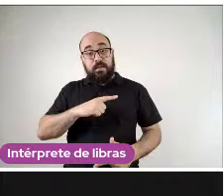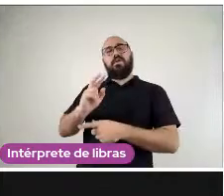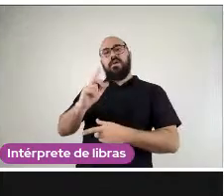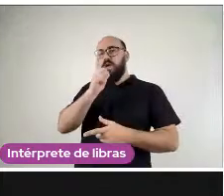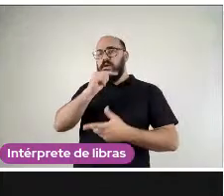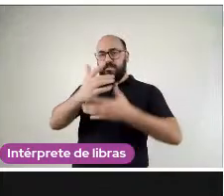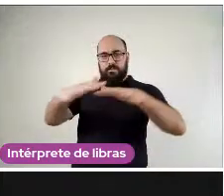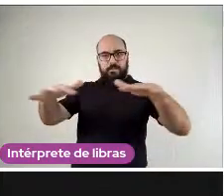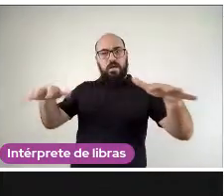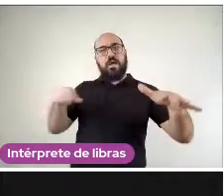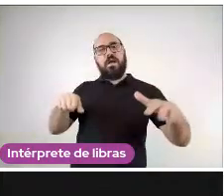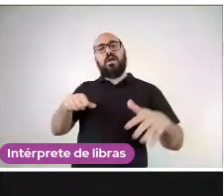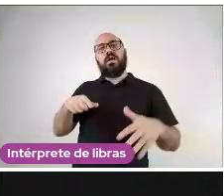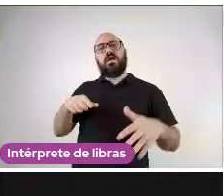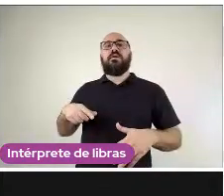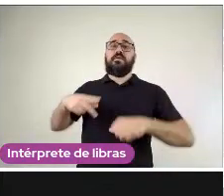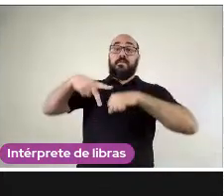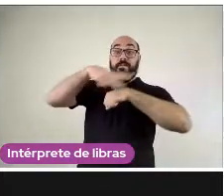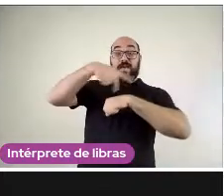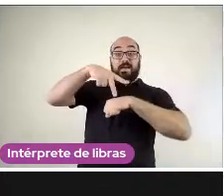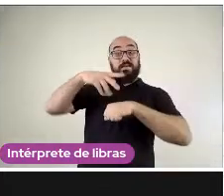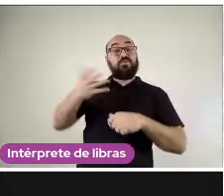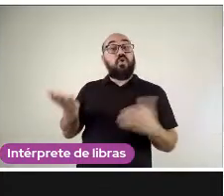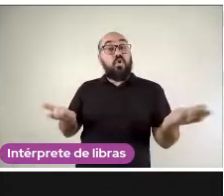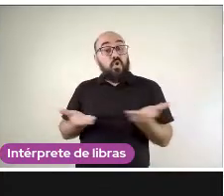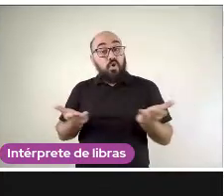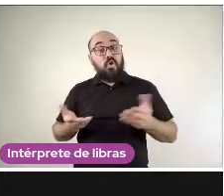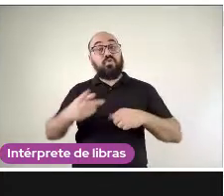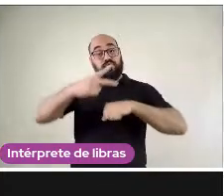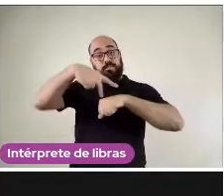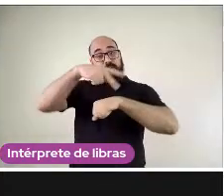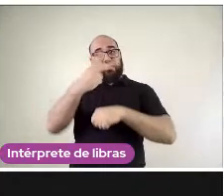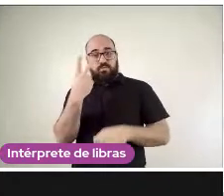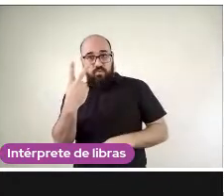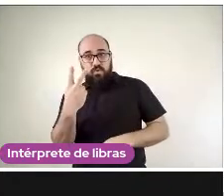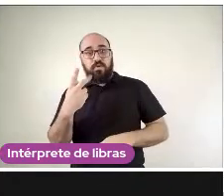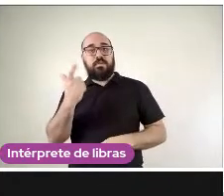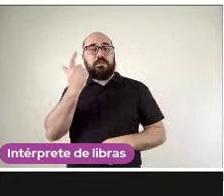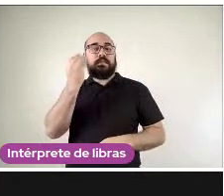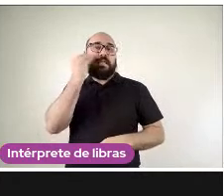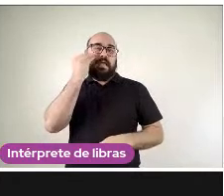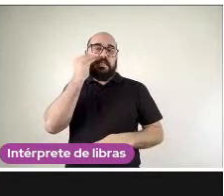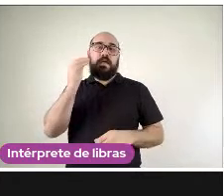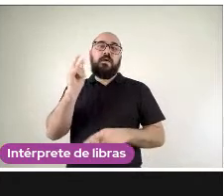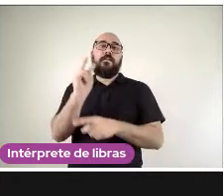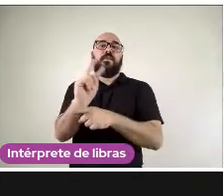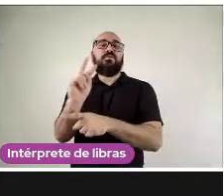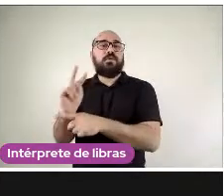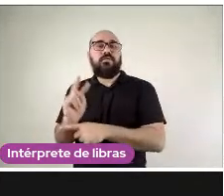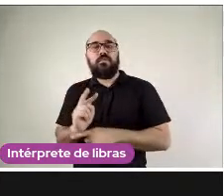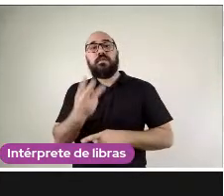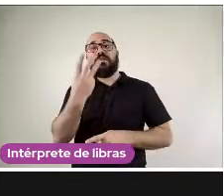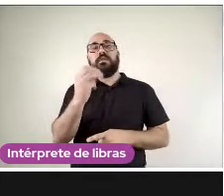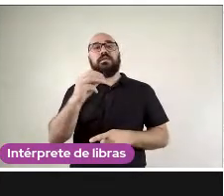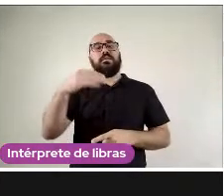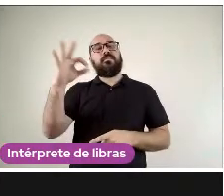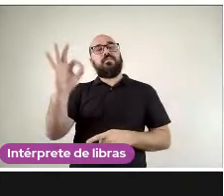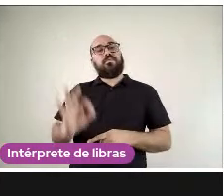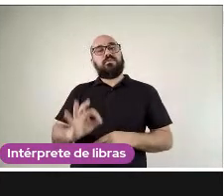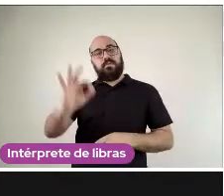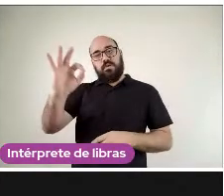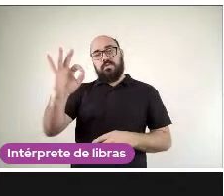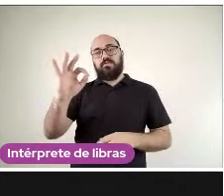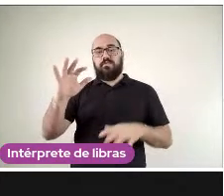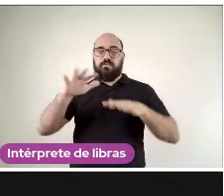áreas del país, tanto marinas como terrestres, para el año 2030. Costa Rica ya lo ha logrado, Colombia ya se ha comprometido y